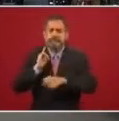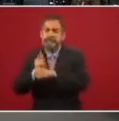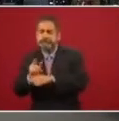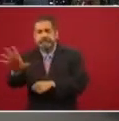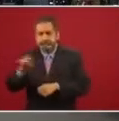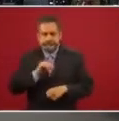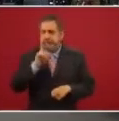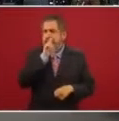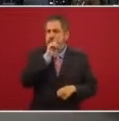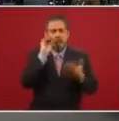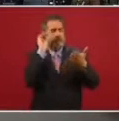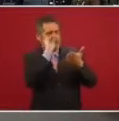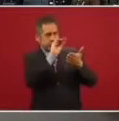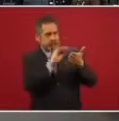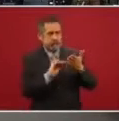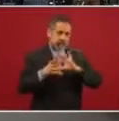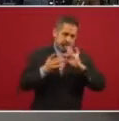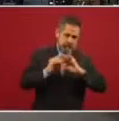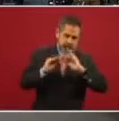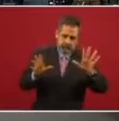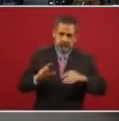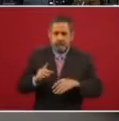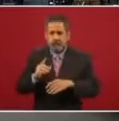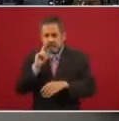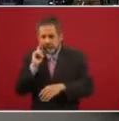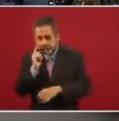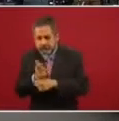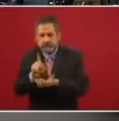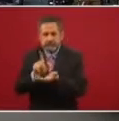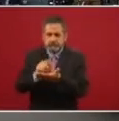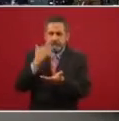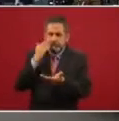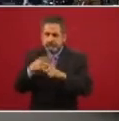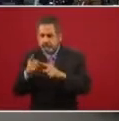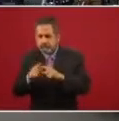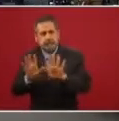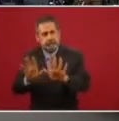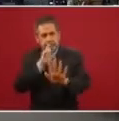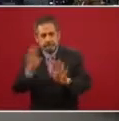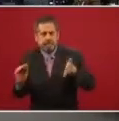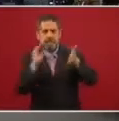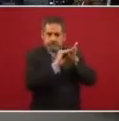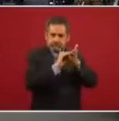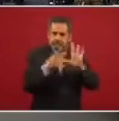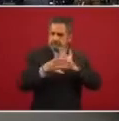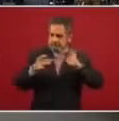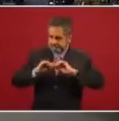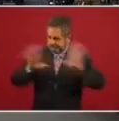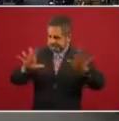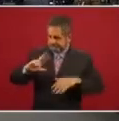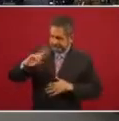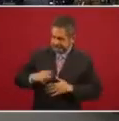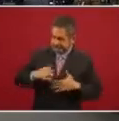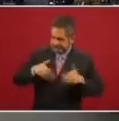por la vía de redes sociales a veces lo detectamos por entrevista directa etcétera y entonces lo vamos poniendo ahí